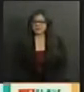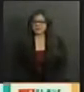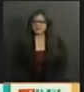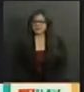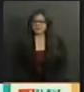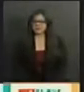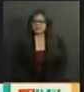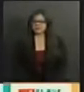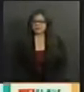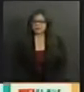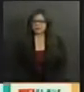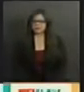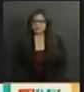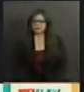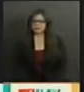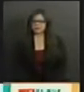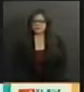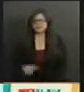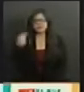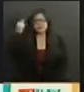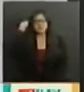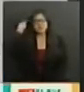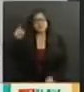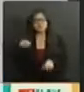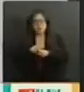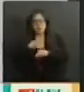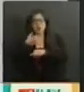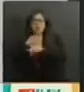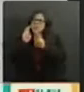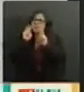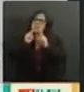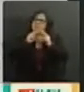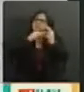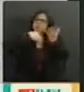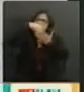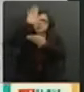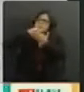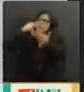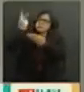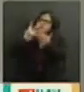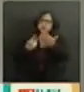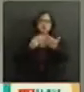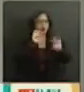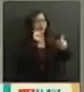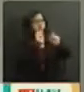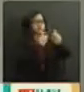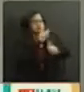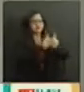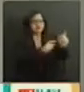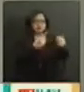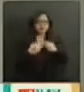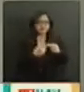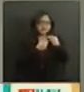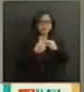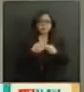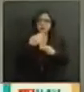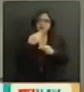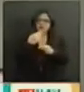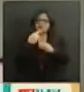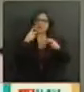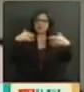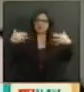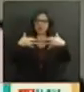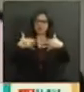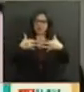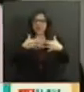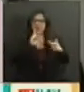Encuentro que tiene harta crítica hacia la sociedad el artista, mucha crítica sobre la